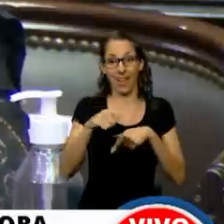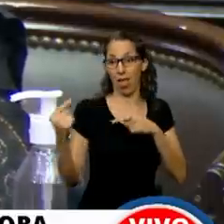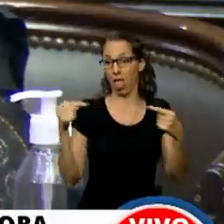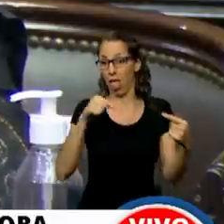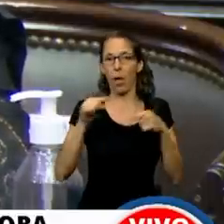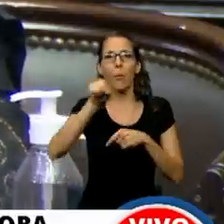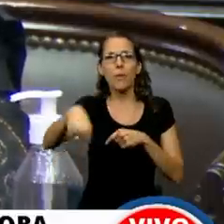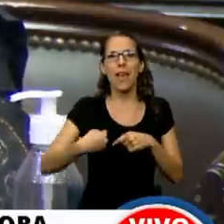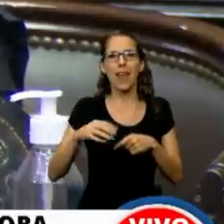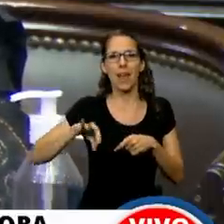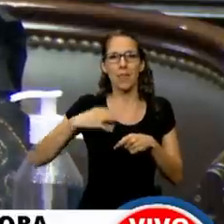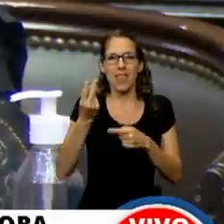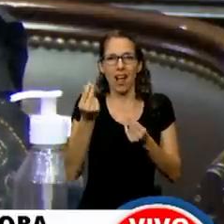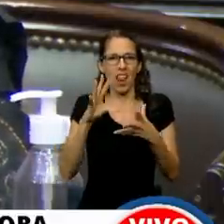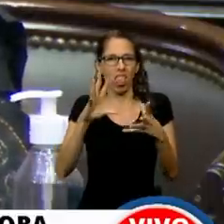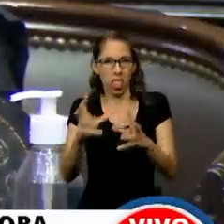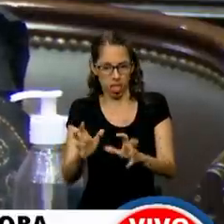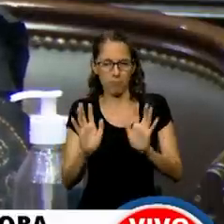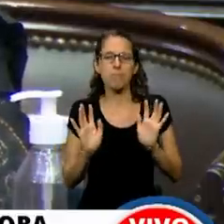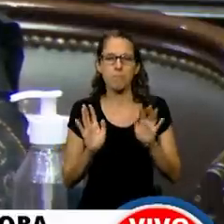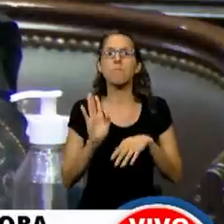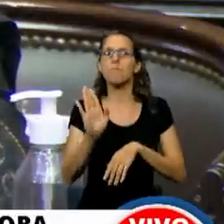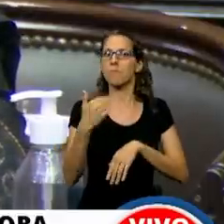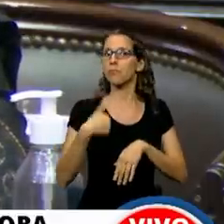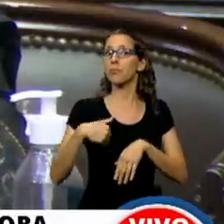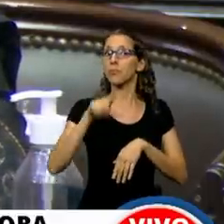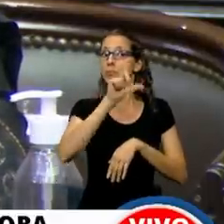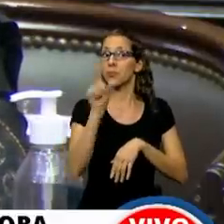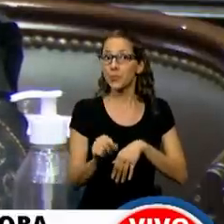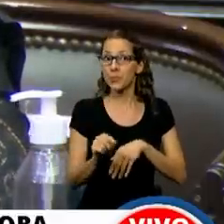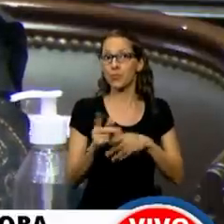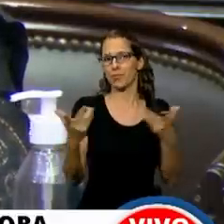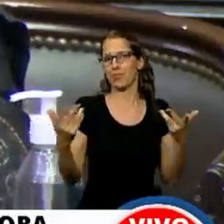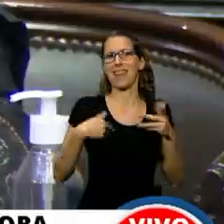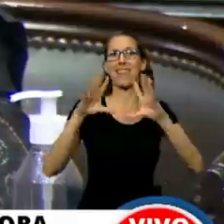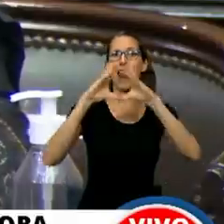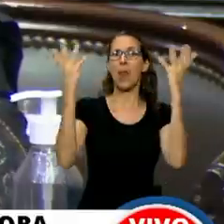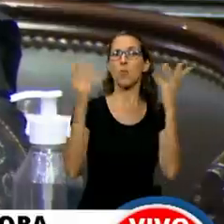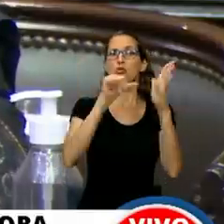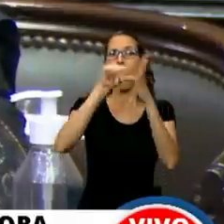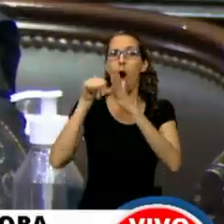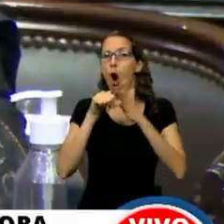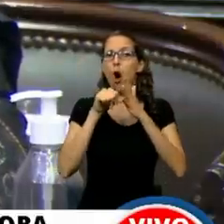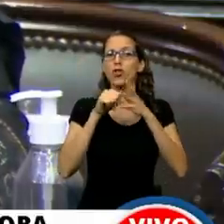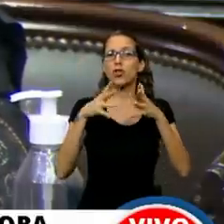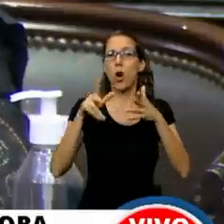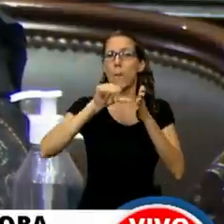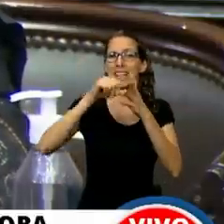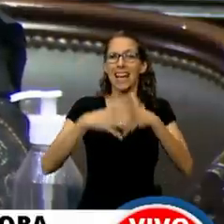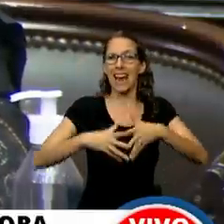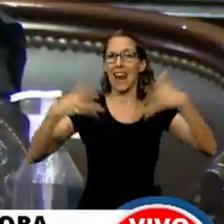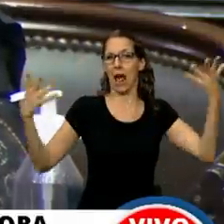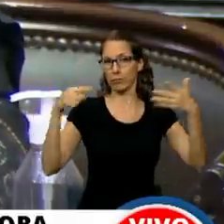inadmisible que un país como argentina con la 8ª superficie mundial retórica de recursos